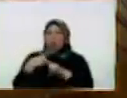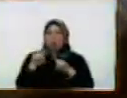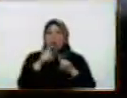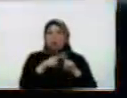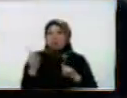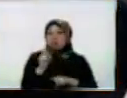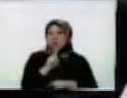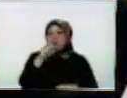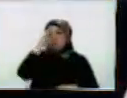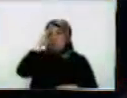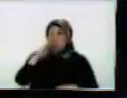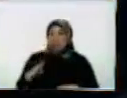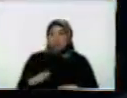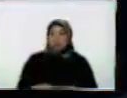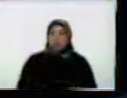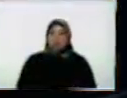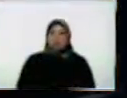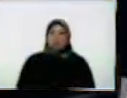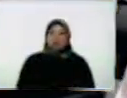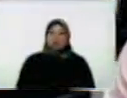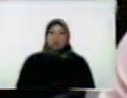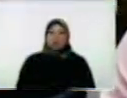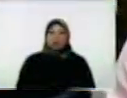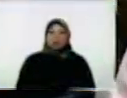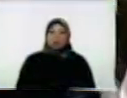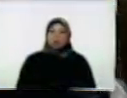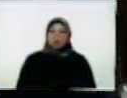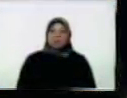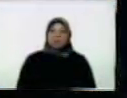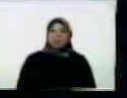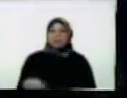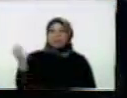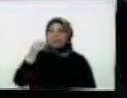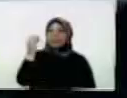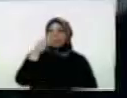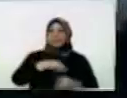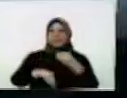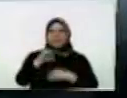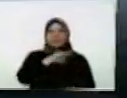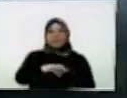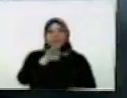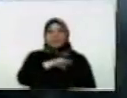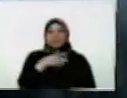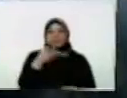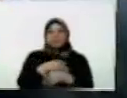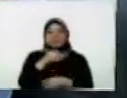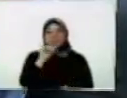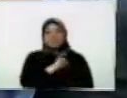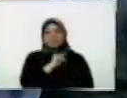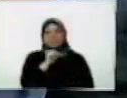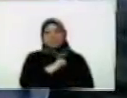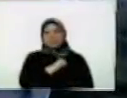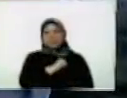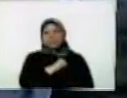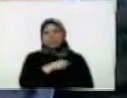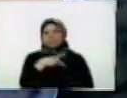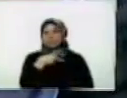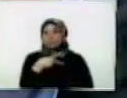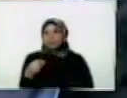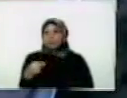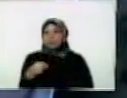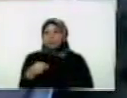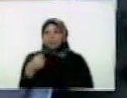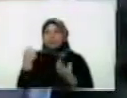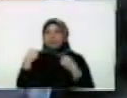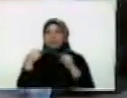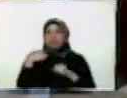del ejército, pero además fueron sumándose movimientos civiles, la parte de la iglesia, no la